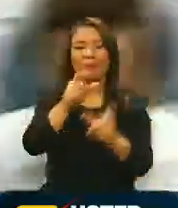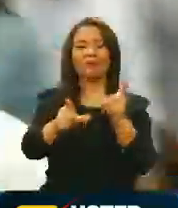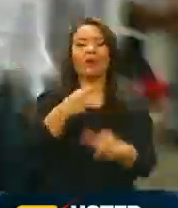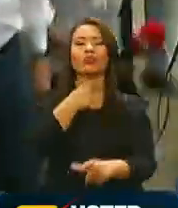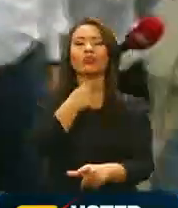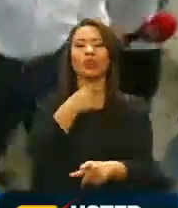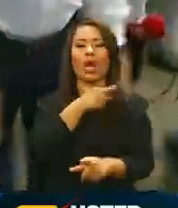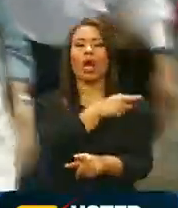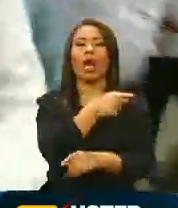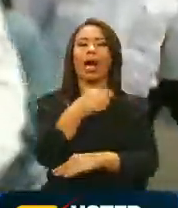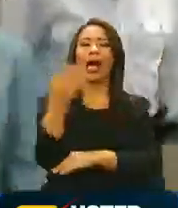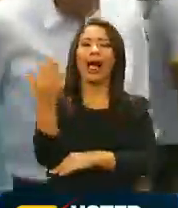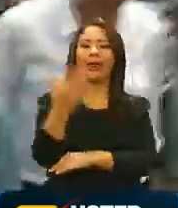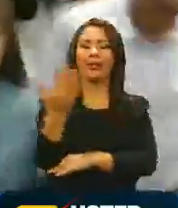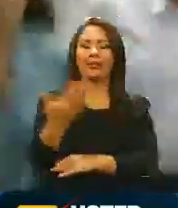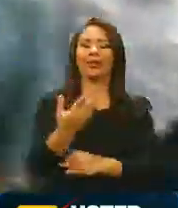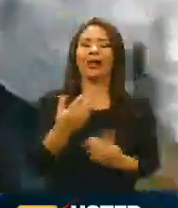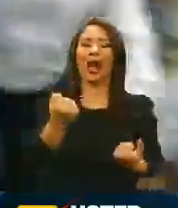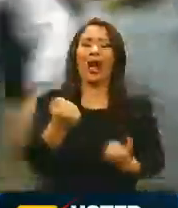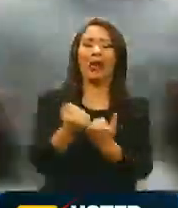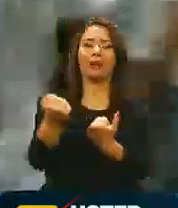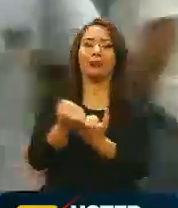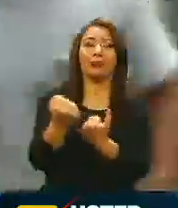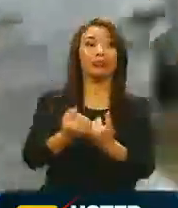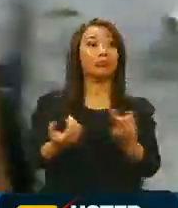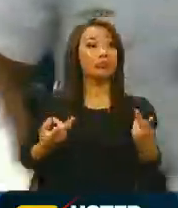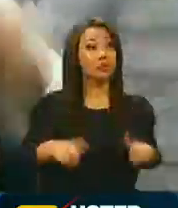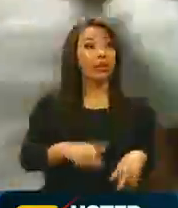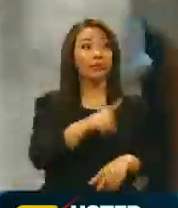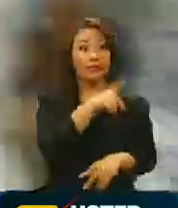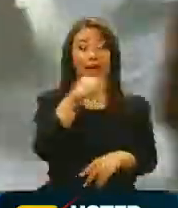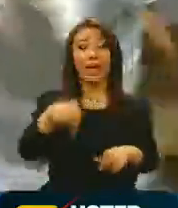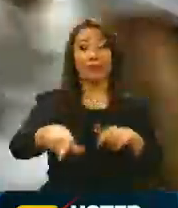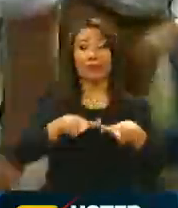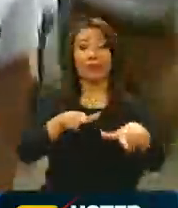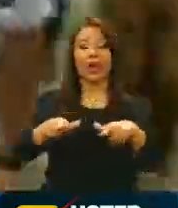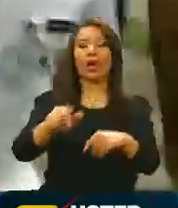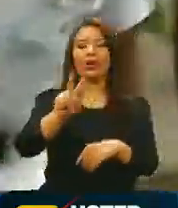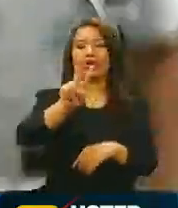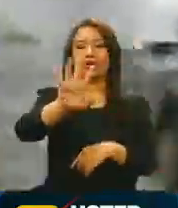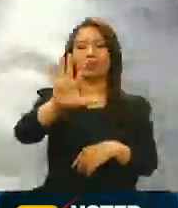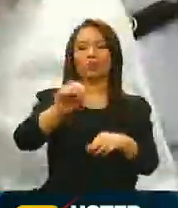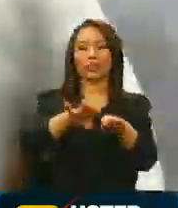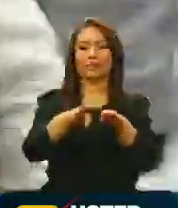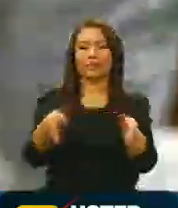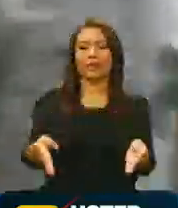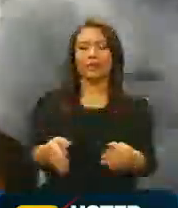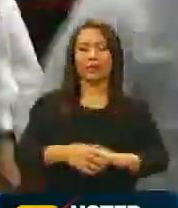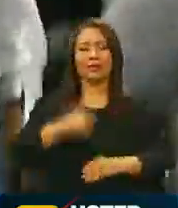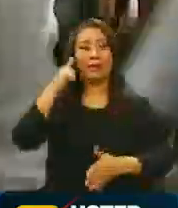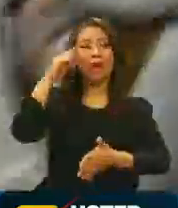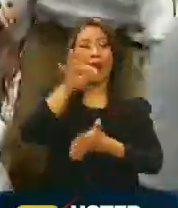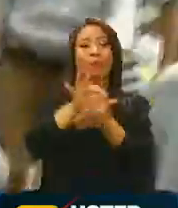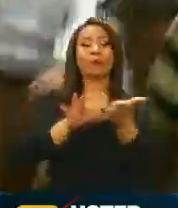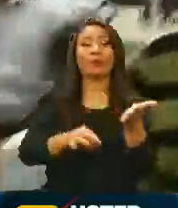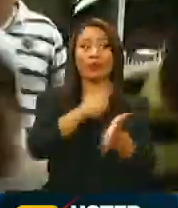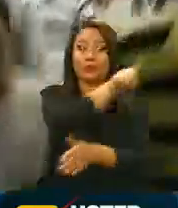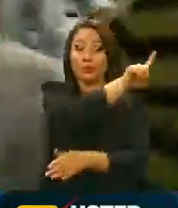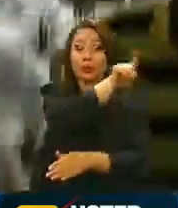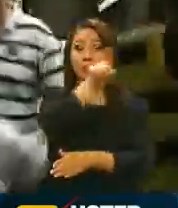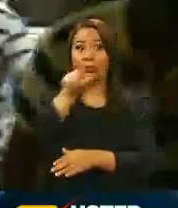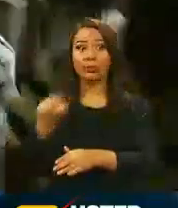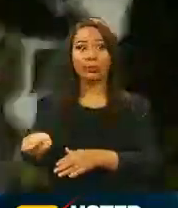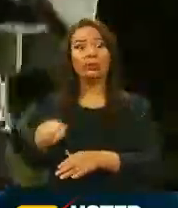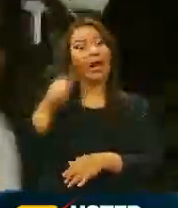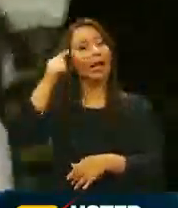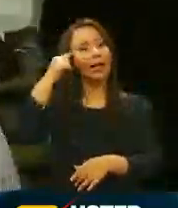ya está llegando a la Junta Electoral número 250 para sufragar. Él se encuentra aquí, pues